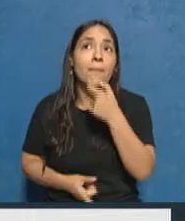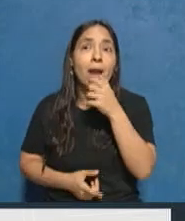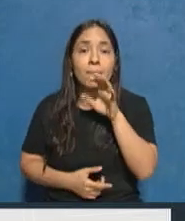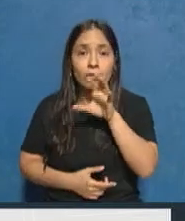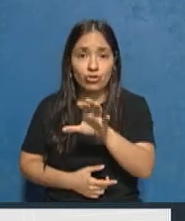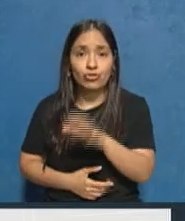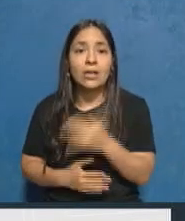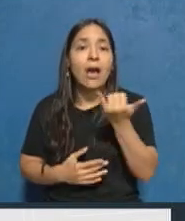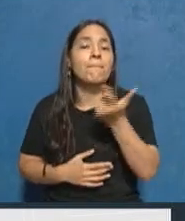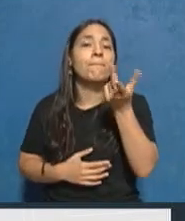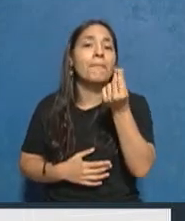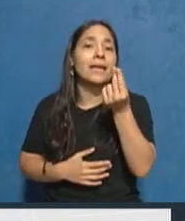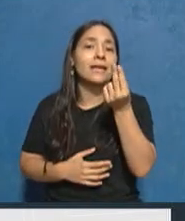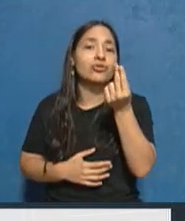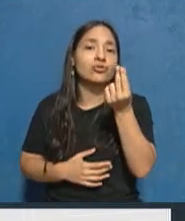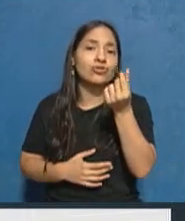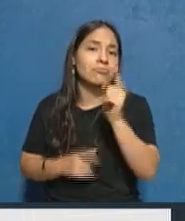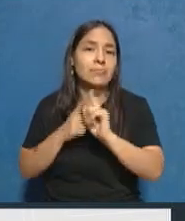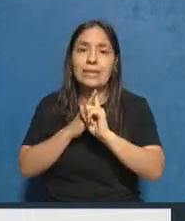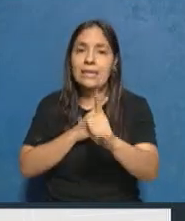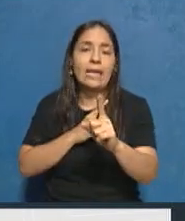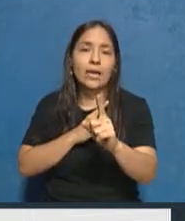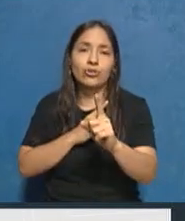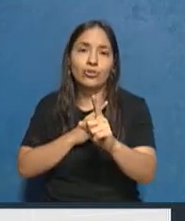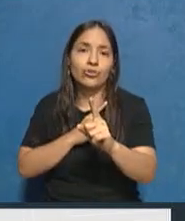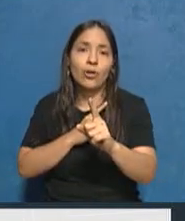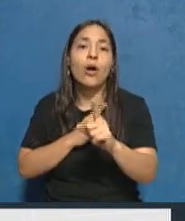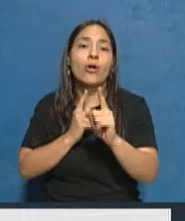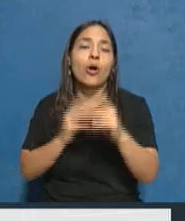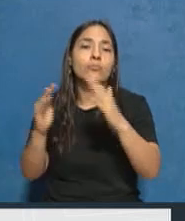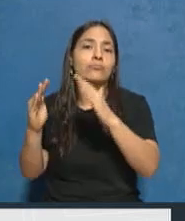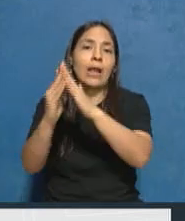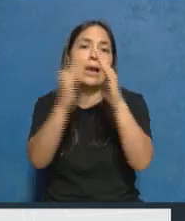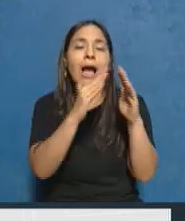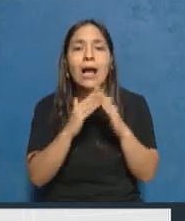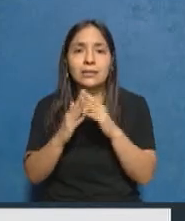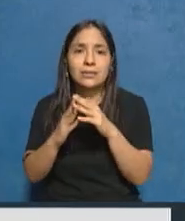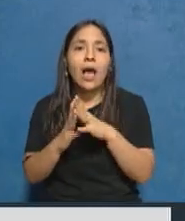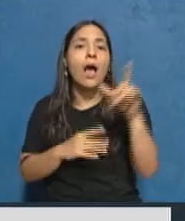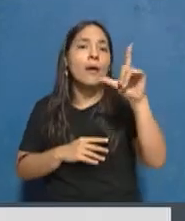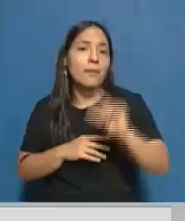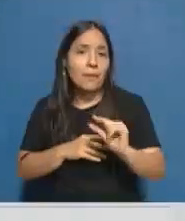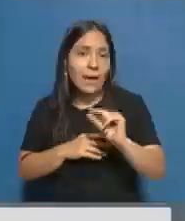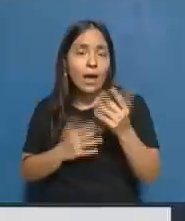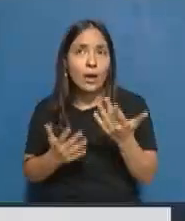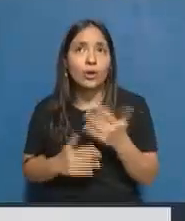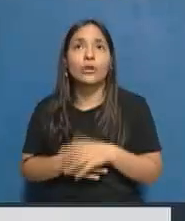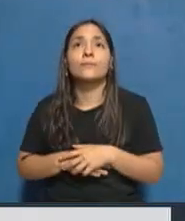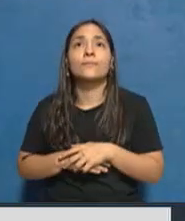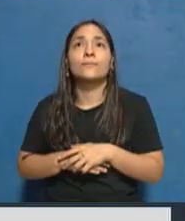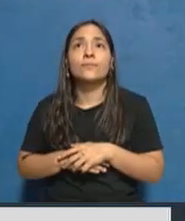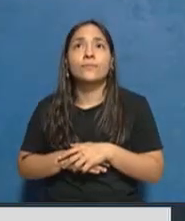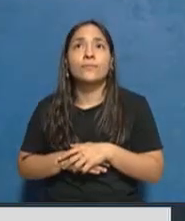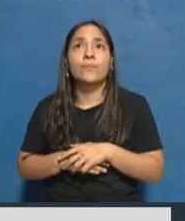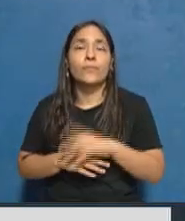mendocino, hay tarifas directas con los complejos que les van a ser beneficiosas. Por ahí